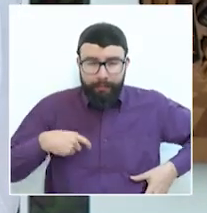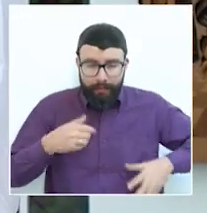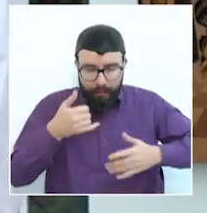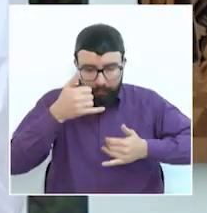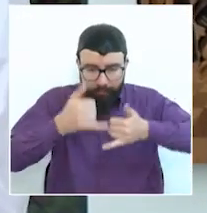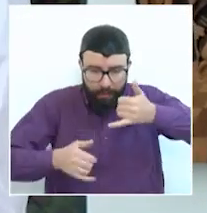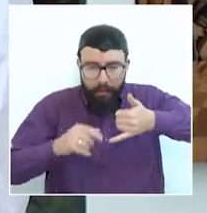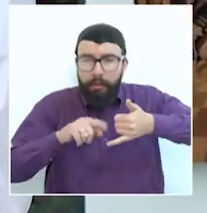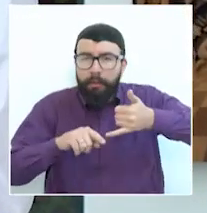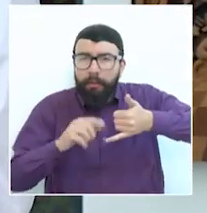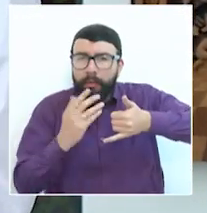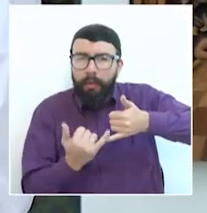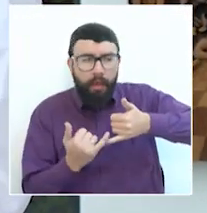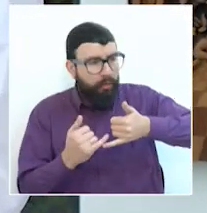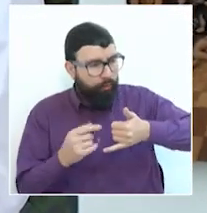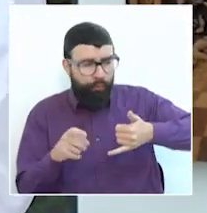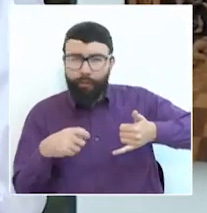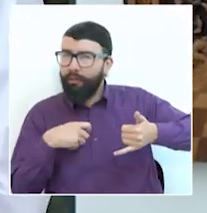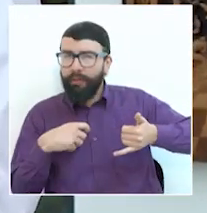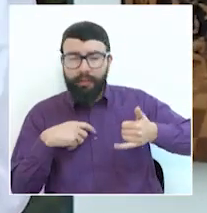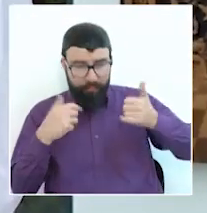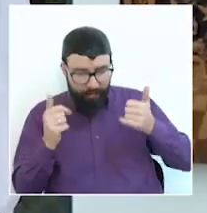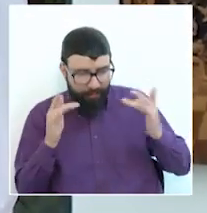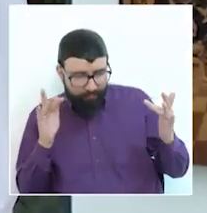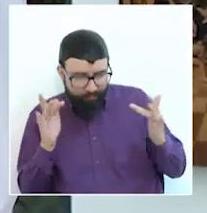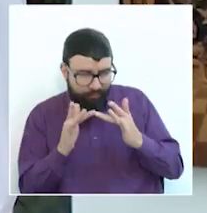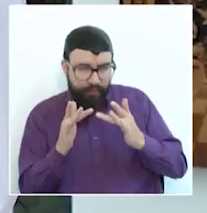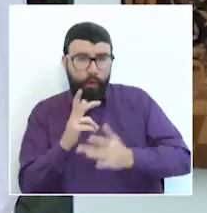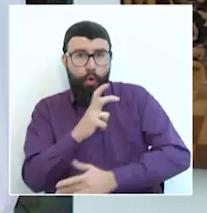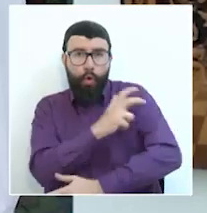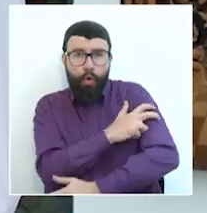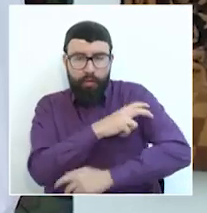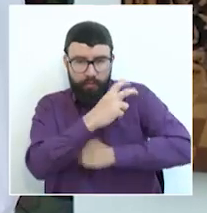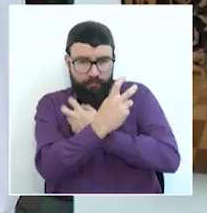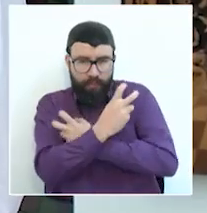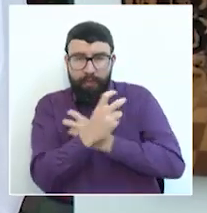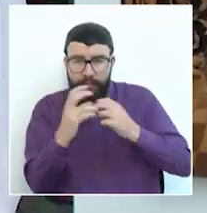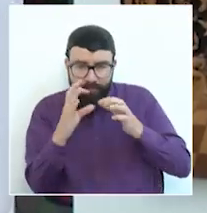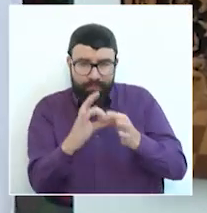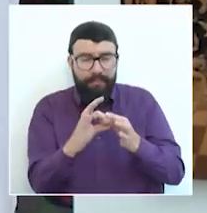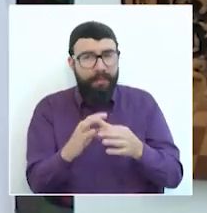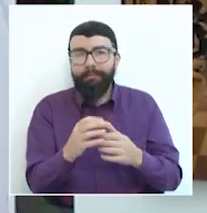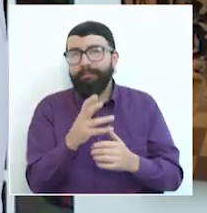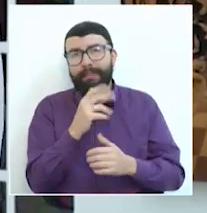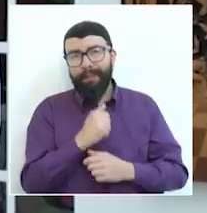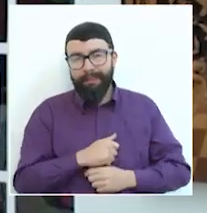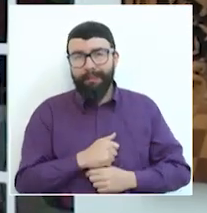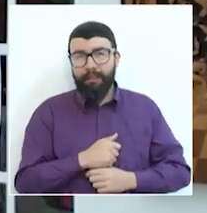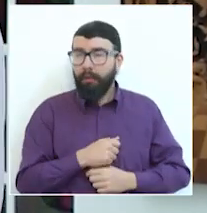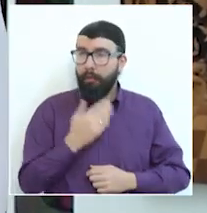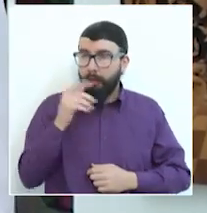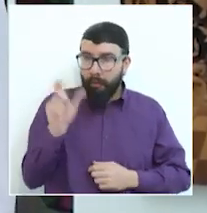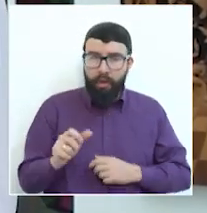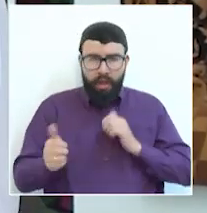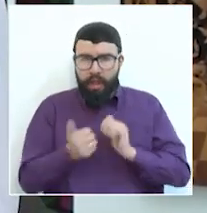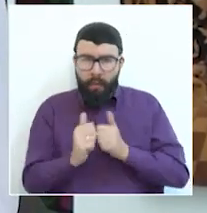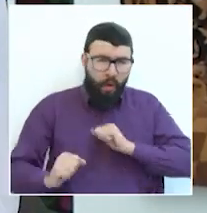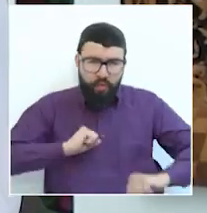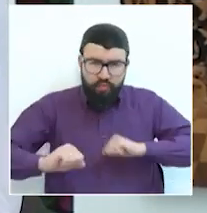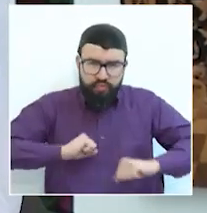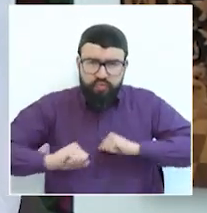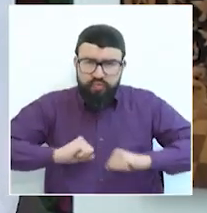una buena relación osteomuscular. Si no hay una buena relación osteomuscular en un deportista que tenga que correr, va a